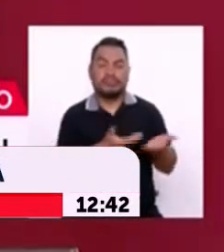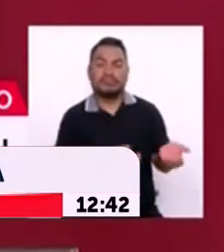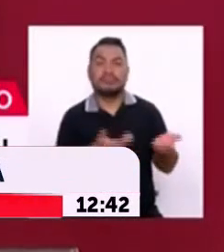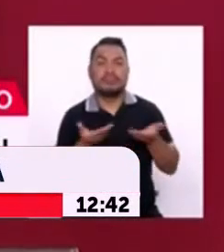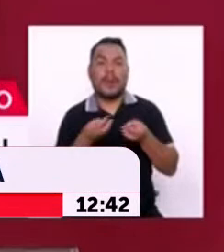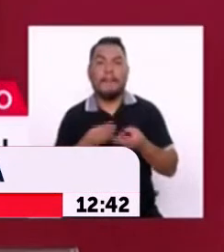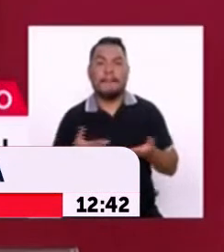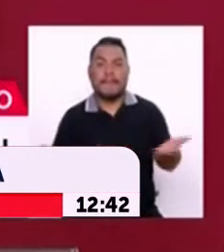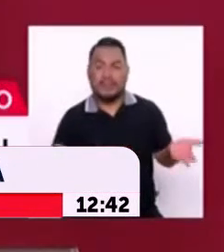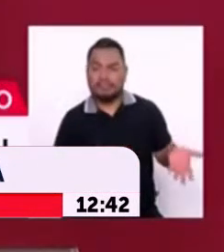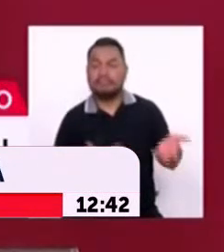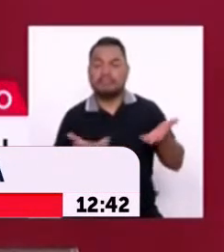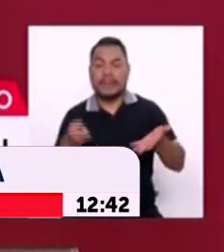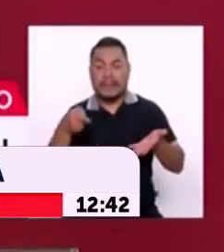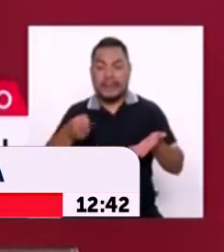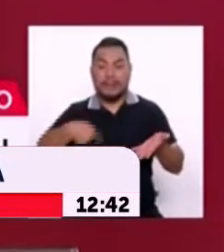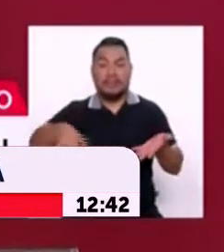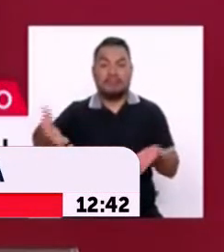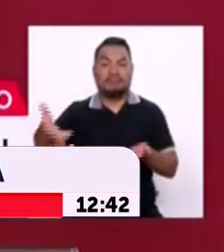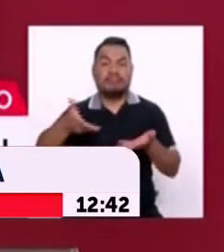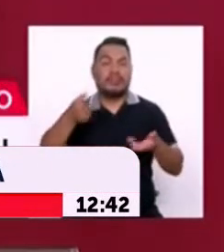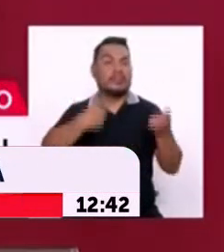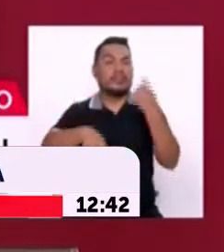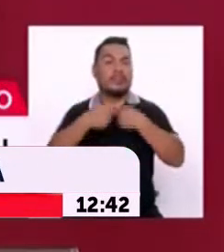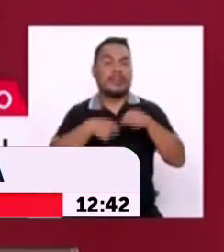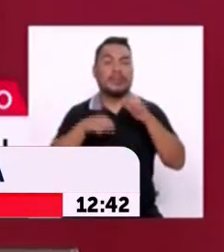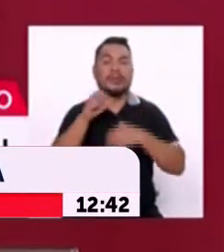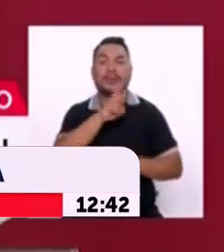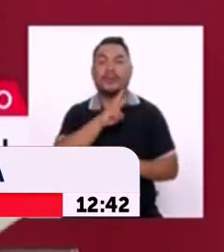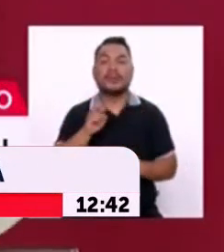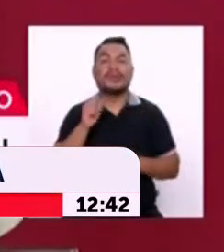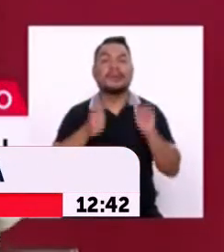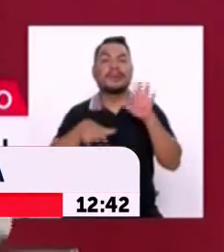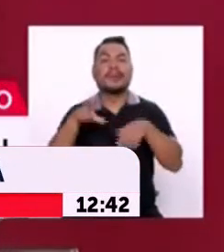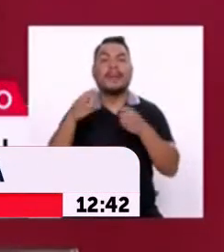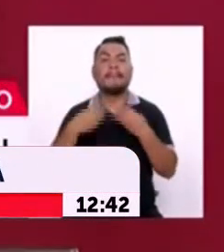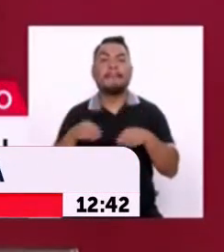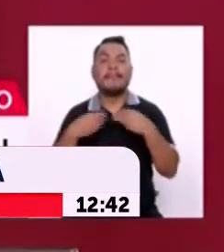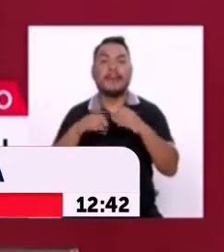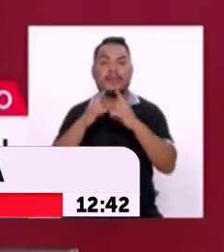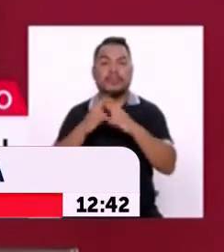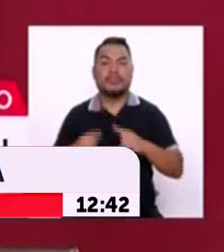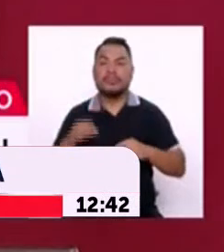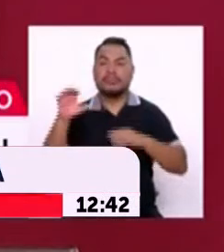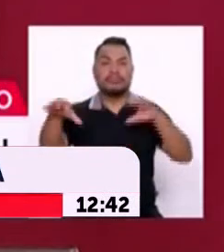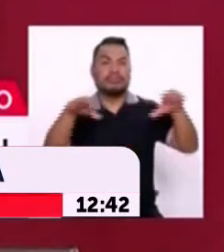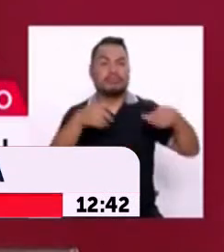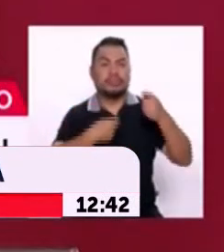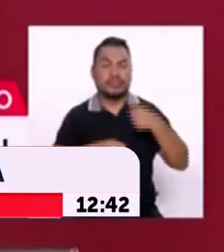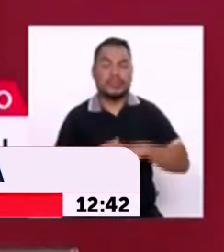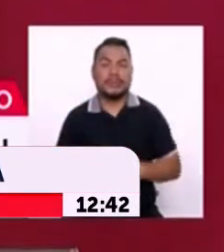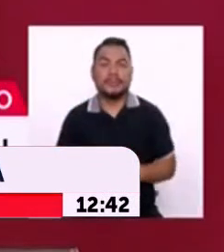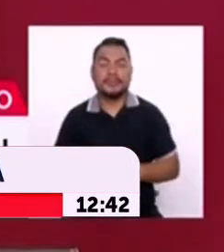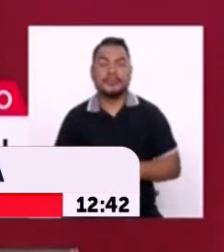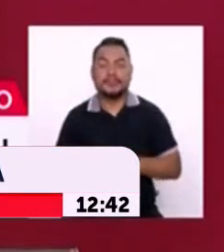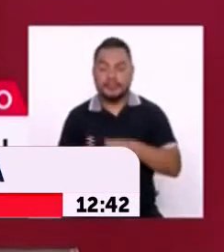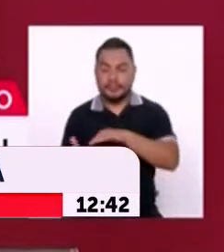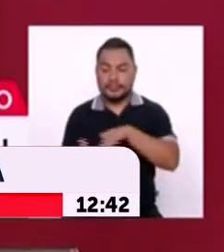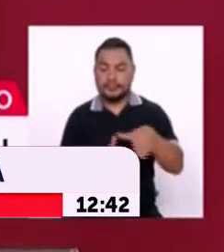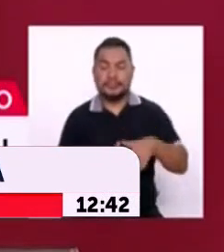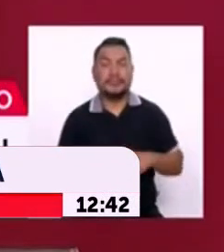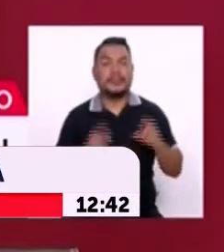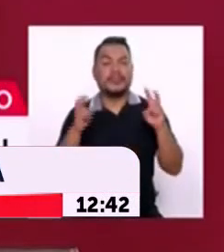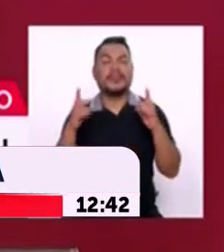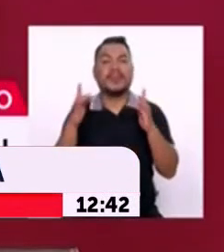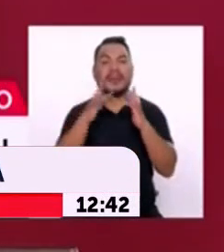agropecuarios fueron comercializados en 213 mercados itinerantes. Energía y